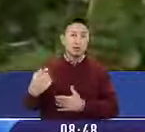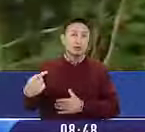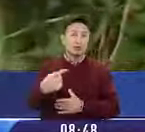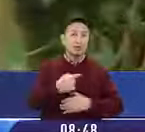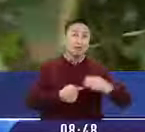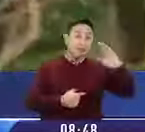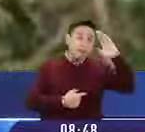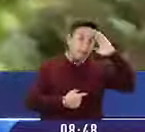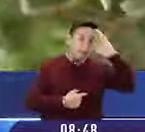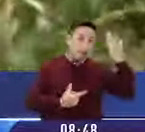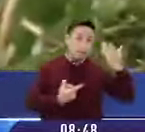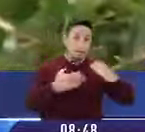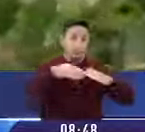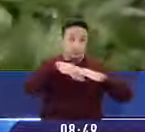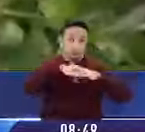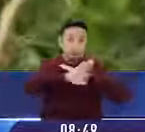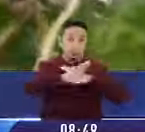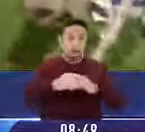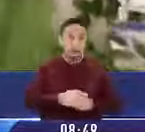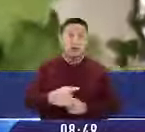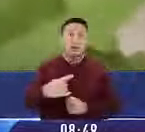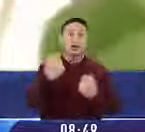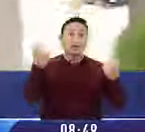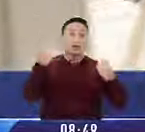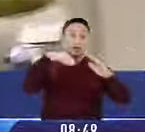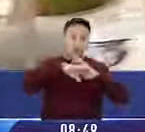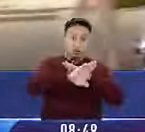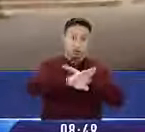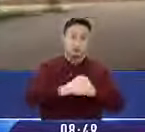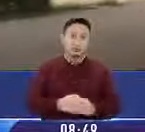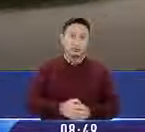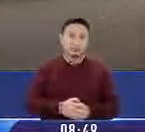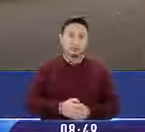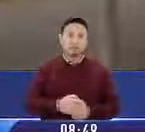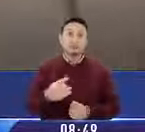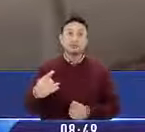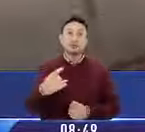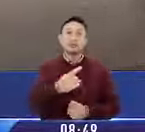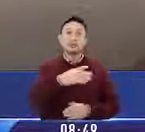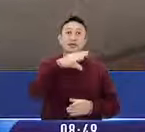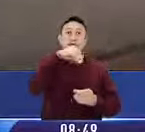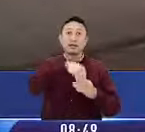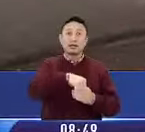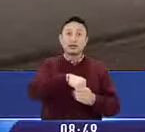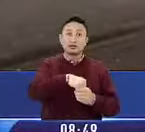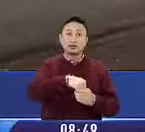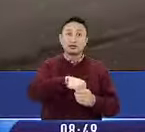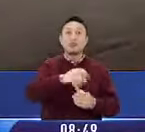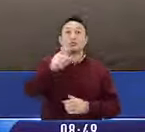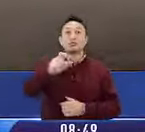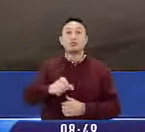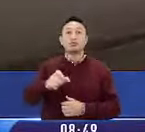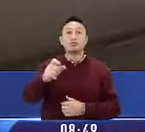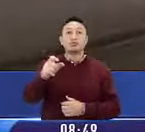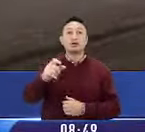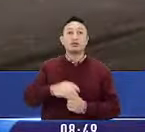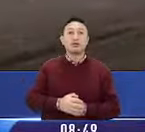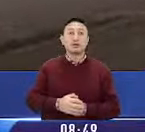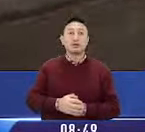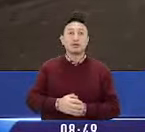uniformados incursionaron, irrumpieron esta fiesta, se estaba presentando un cantante de